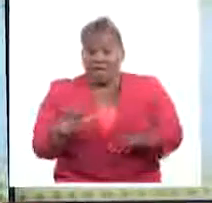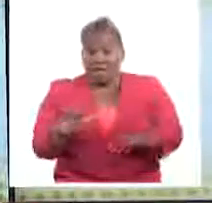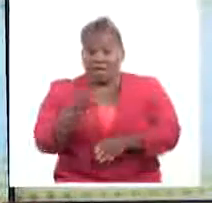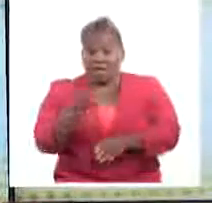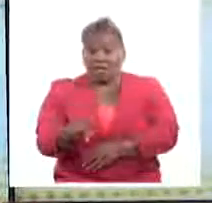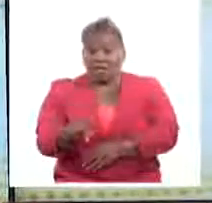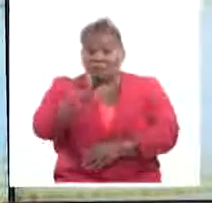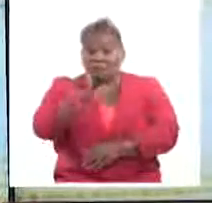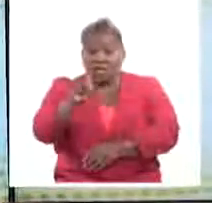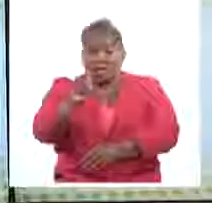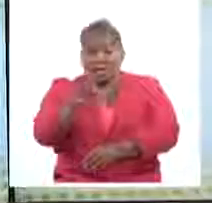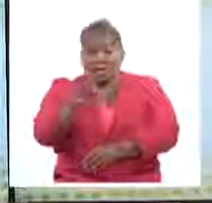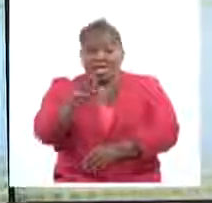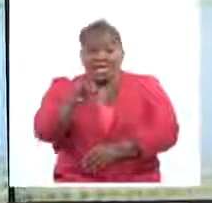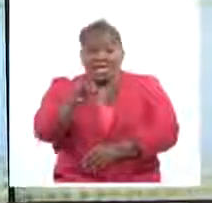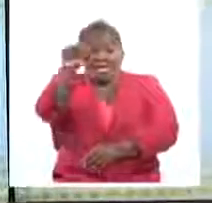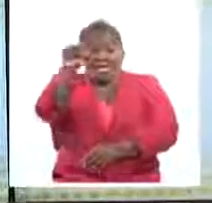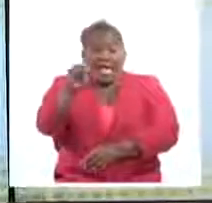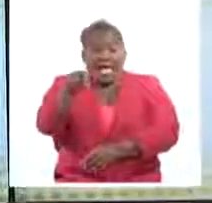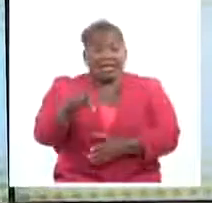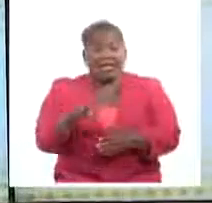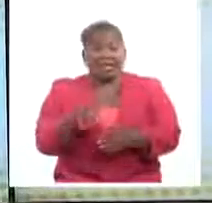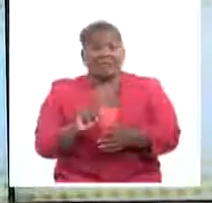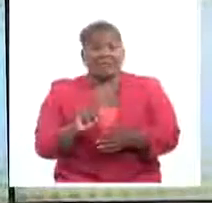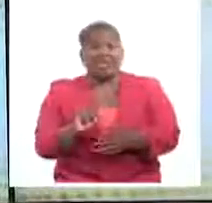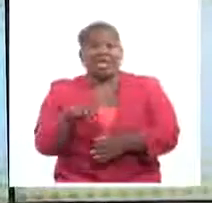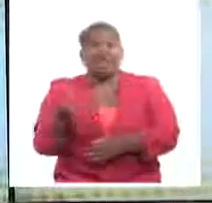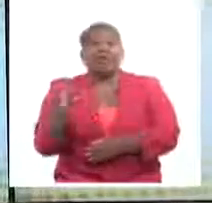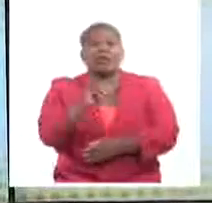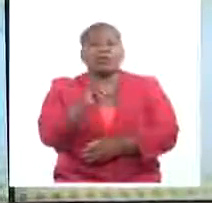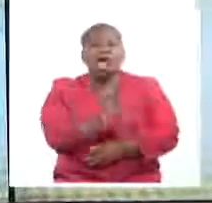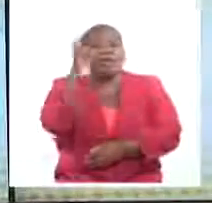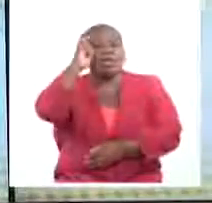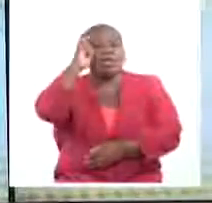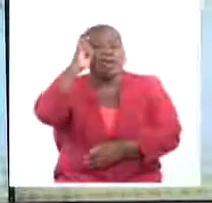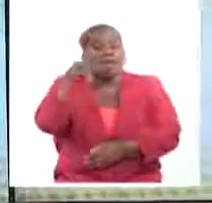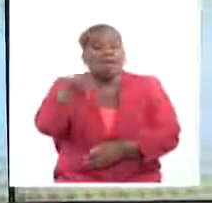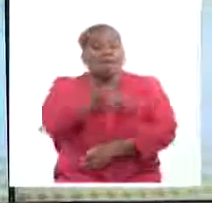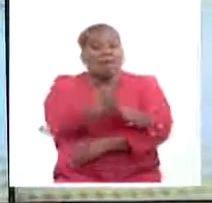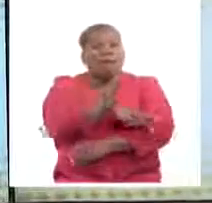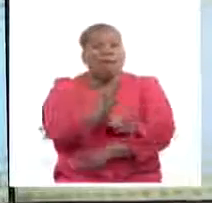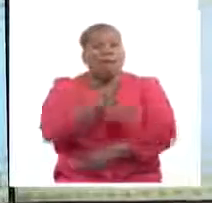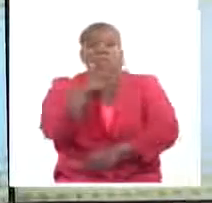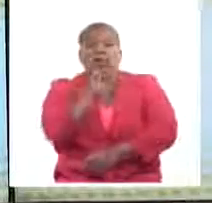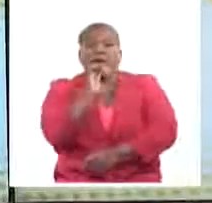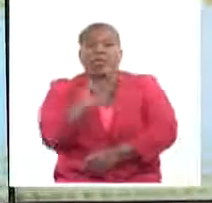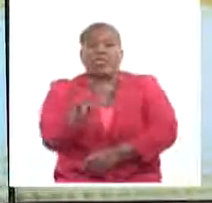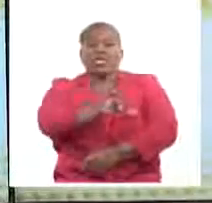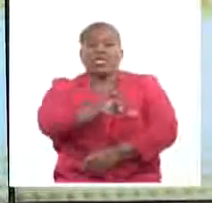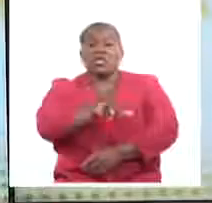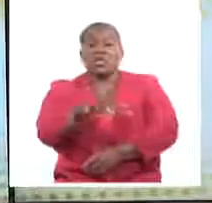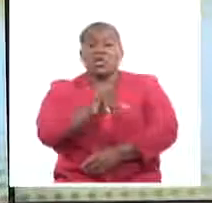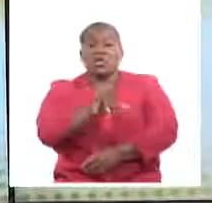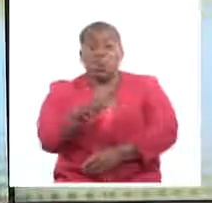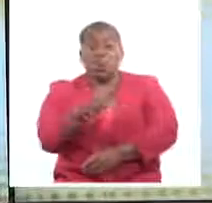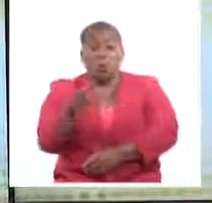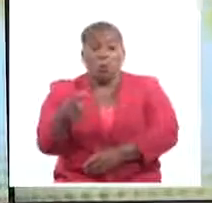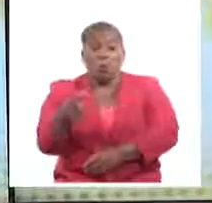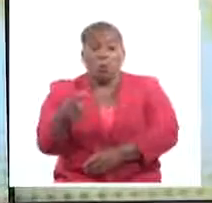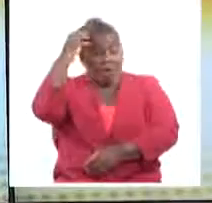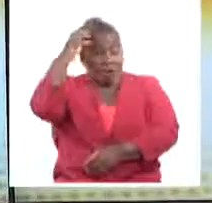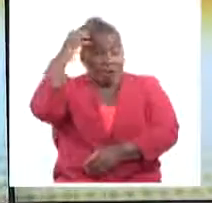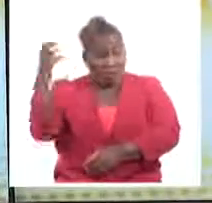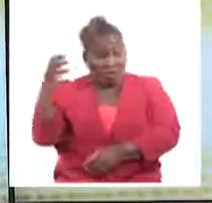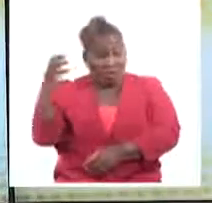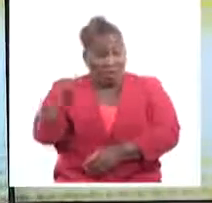cuestionados tanques alemanes de combate Leopard 2 irán a Kiev porque al parecer se han convertido en el arma más buscada por el gobierno de